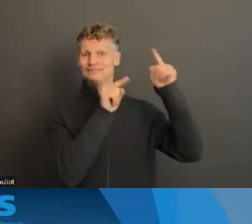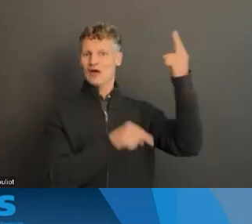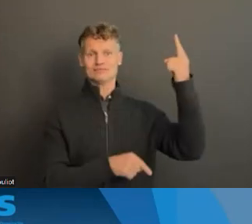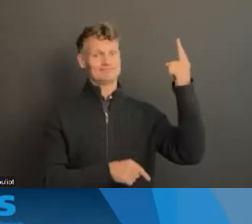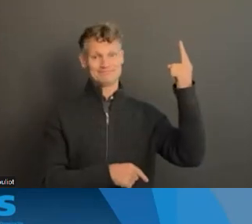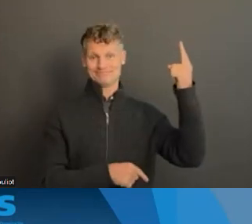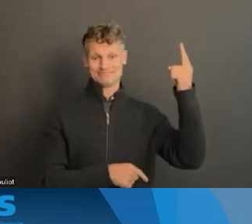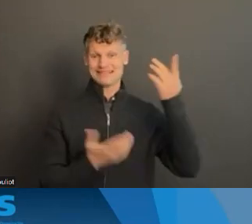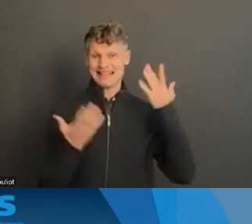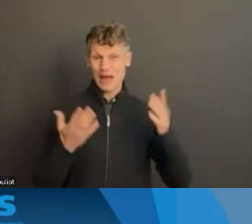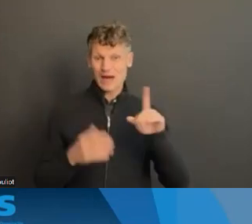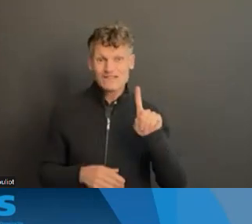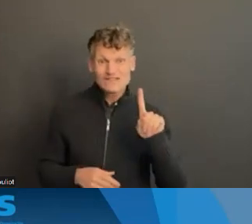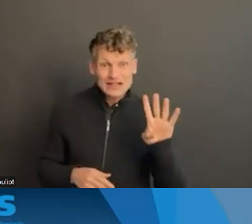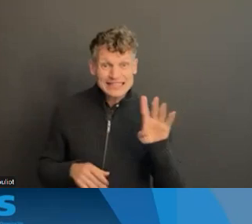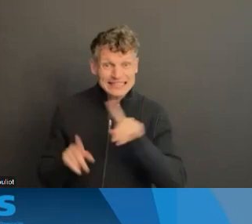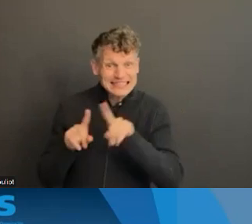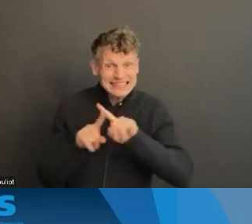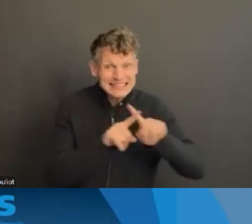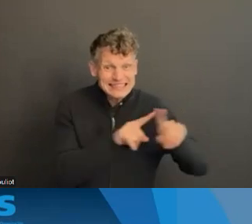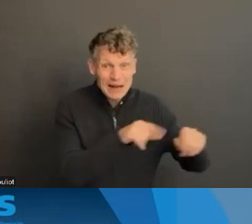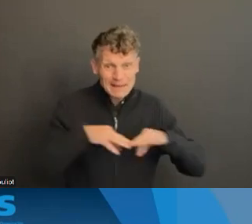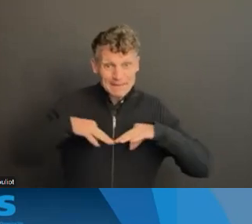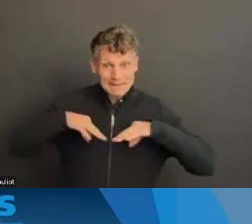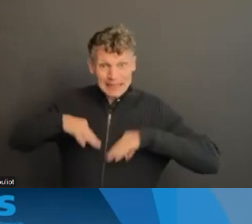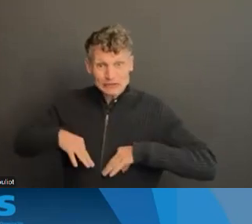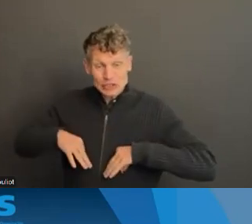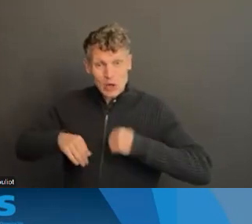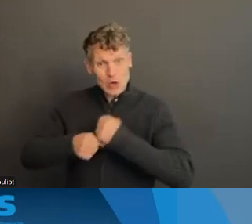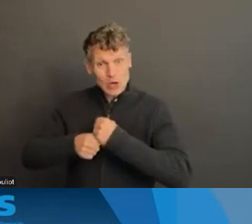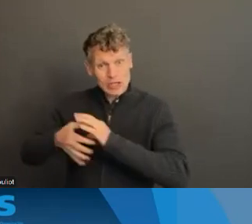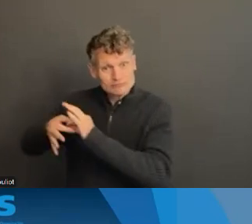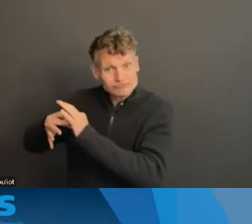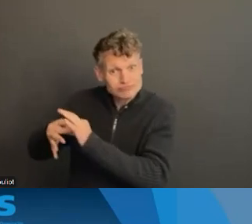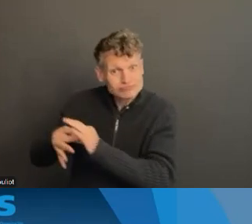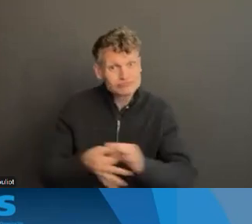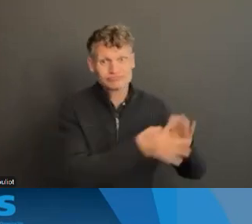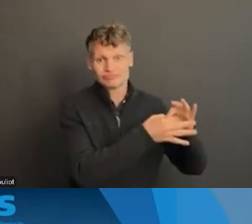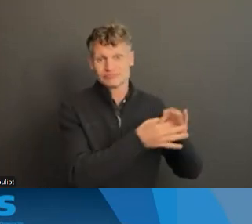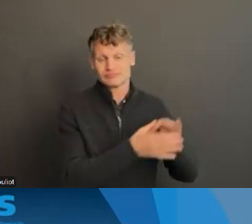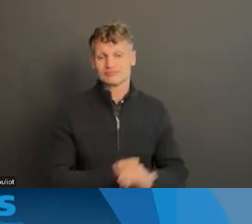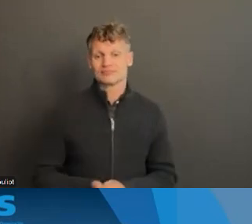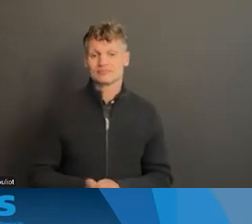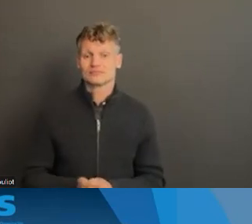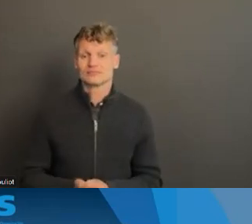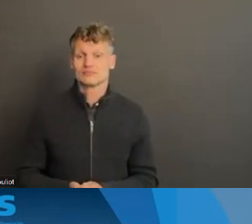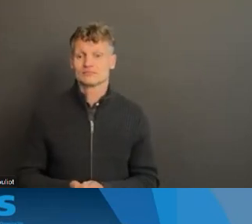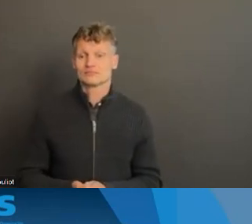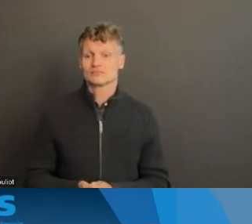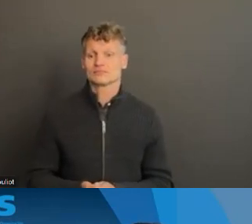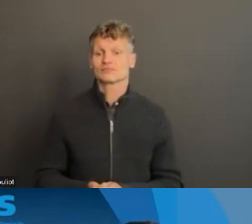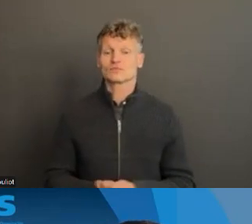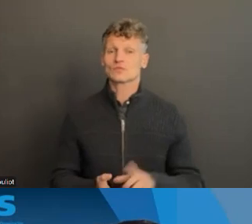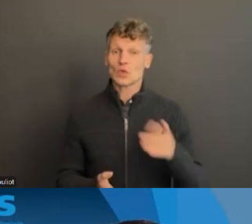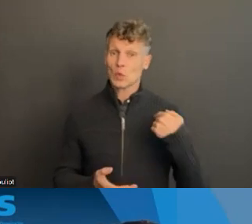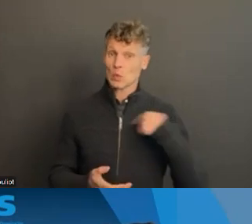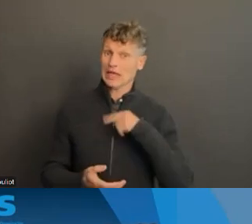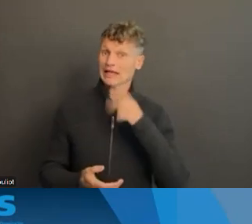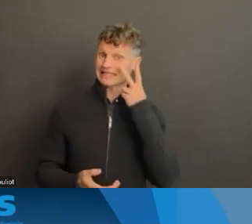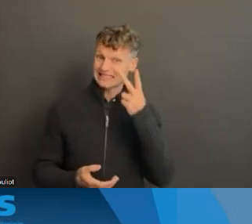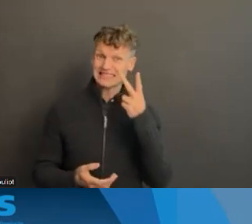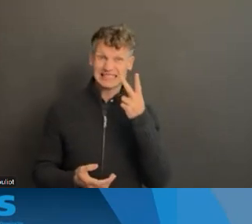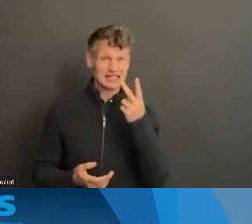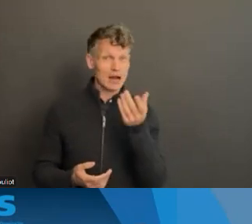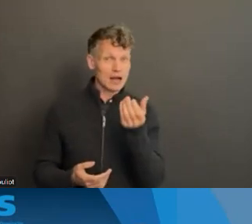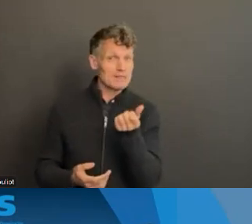estamos viendo a través de toda la región es que desde el sector de la salud, desde la perspectiva del sector de la